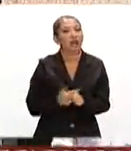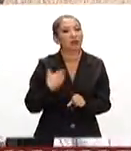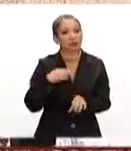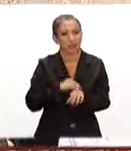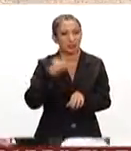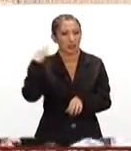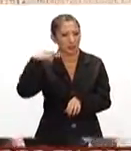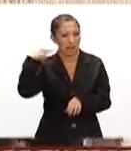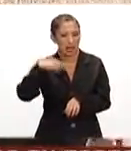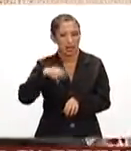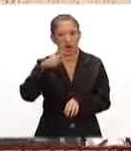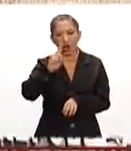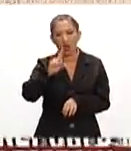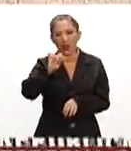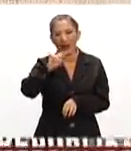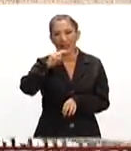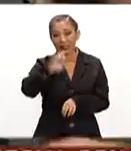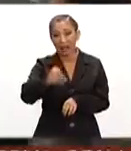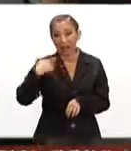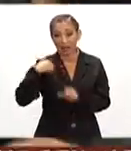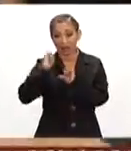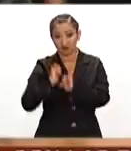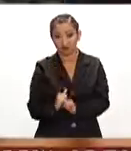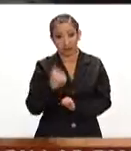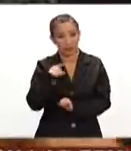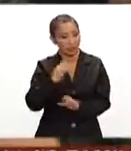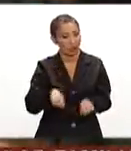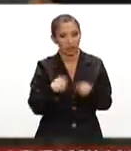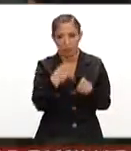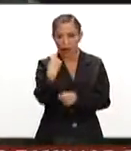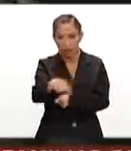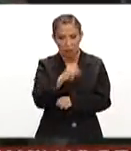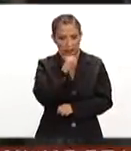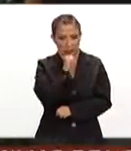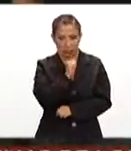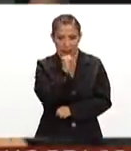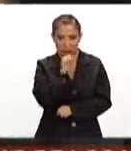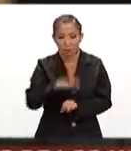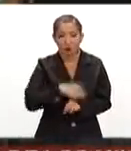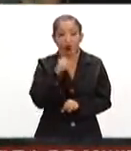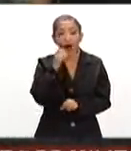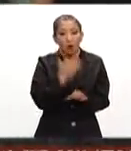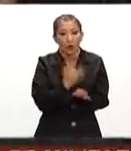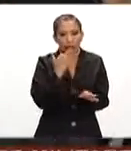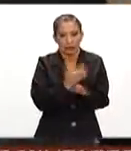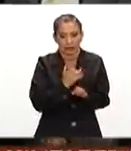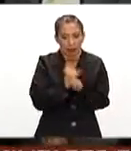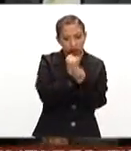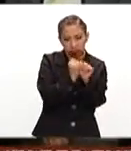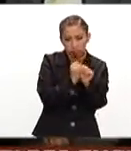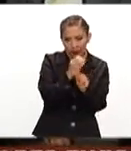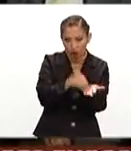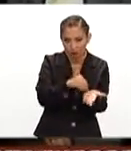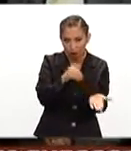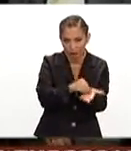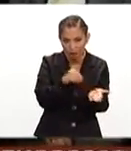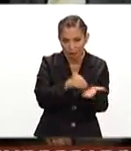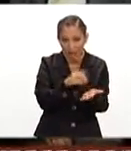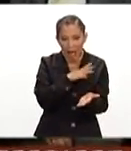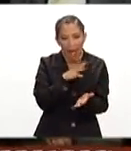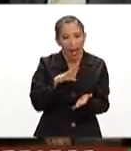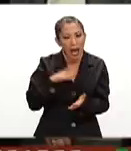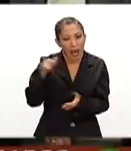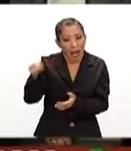licencia de Veracruz, Javier Duarte. Las autoridades no proporcionaron sus nombres por formar parte de una investigación en curso que